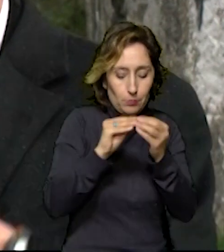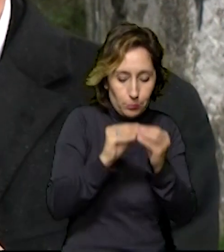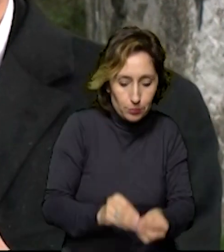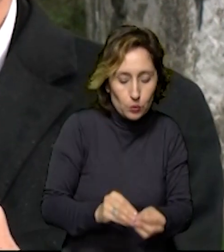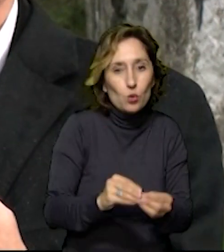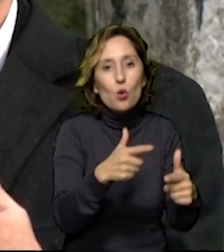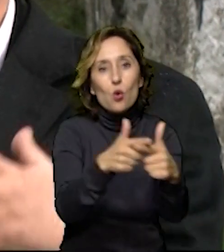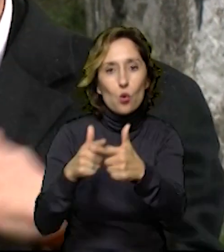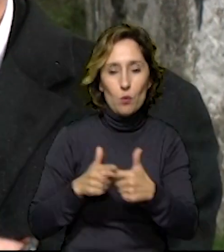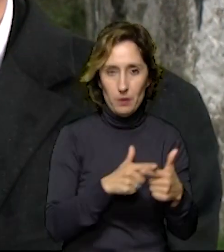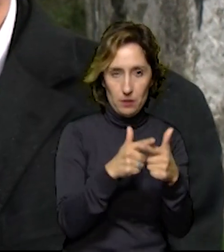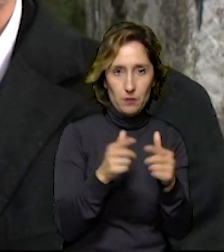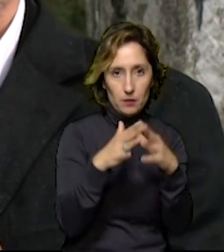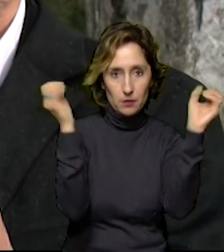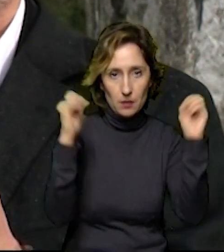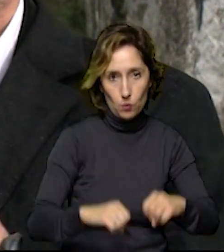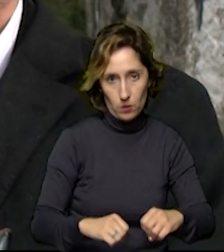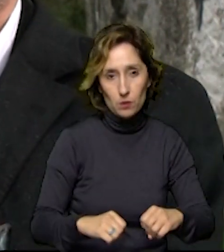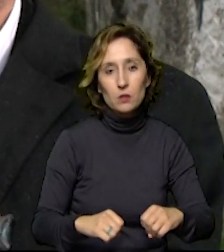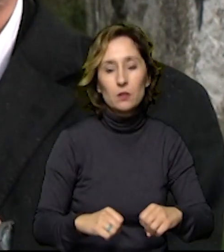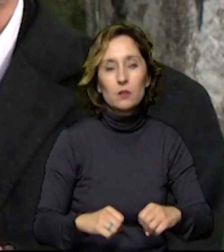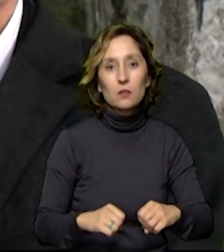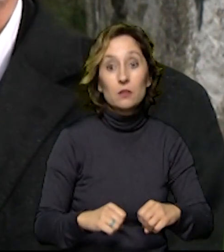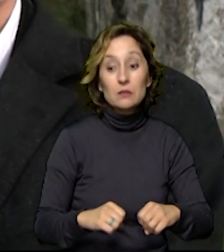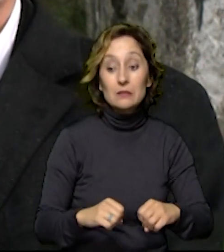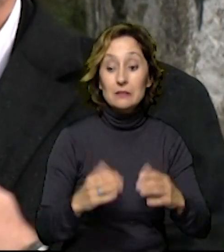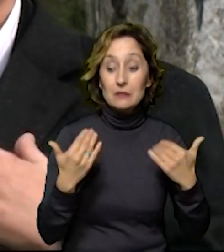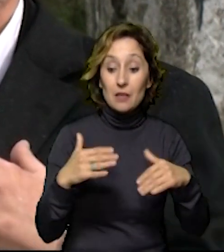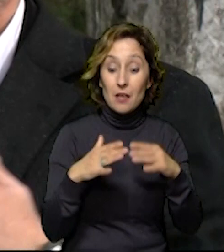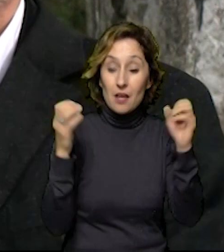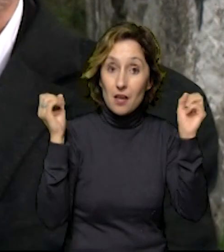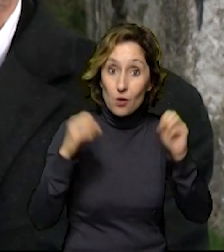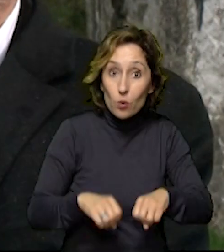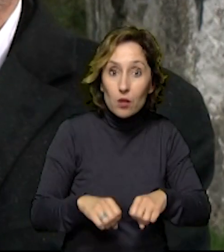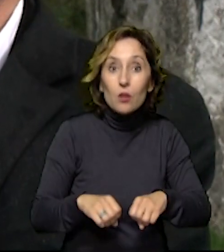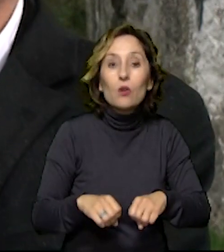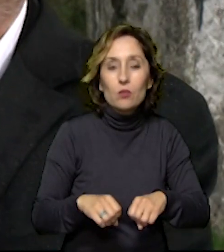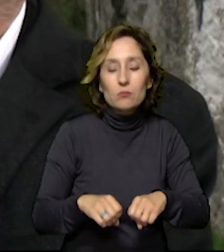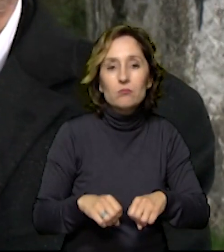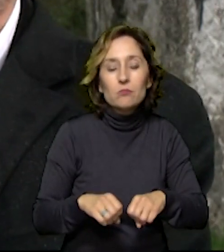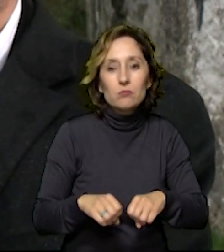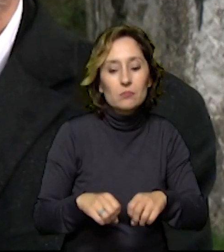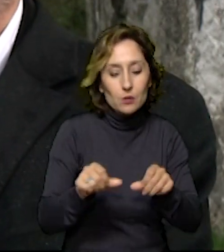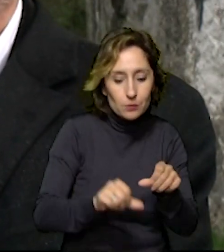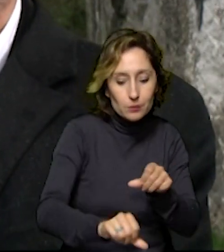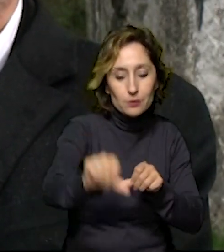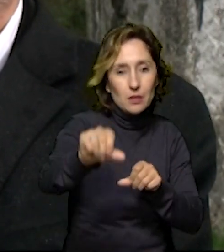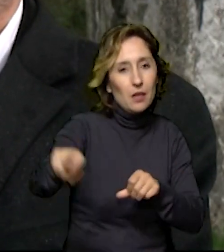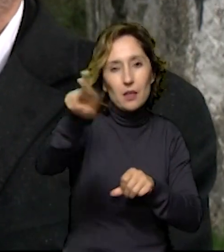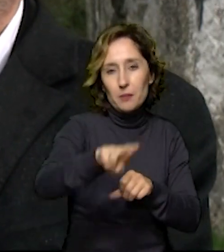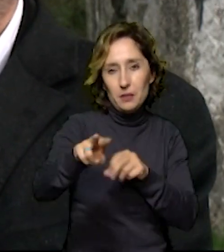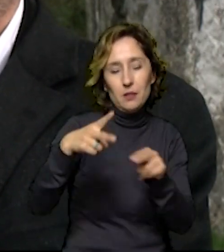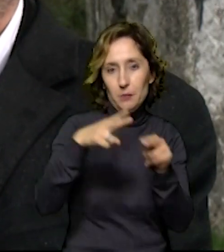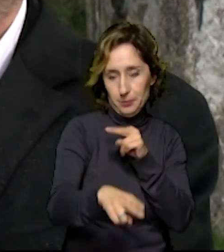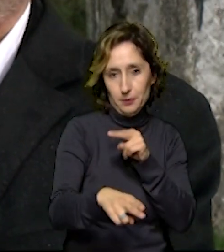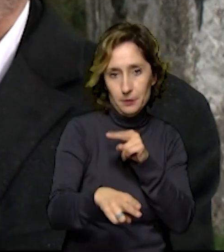sea compartida, que sea de consenso. Y entonces, cuando sea de consenso, servirá para que no se vuelva a repetir, servirá para